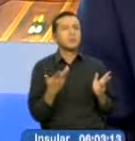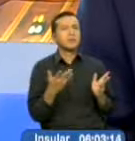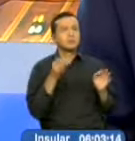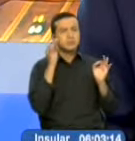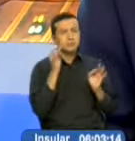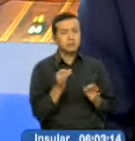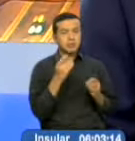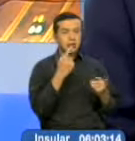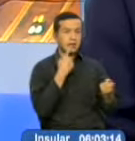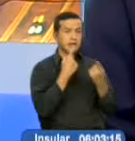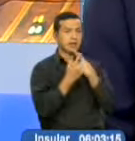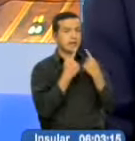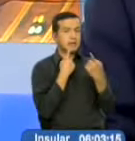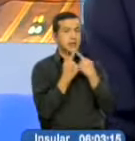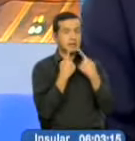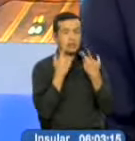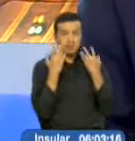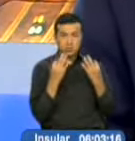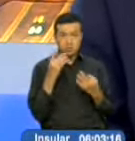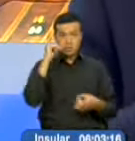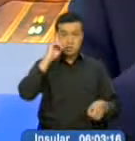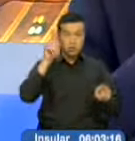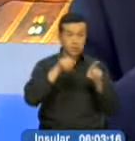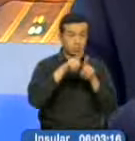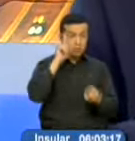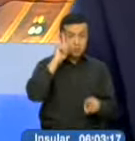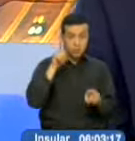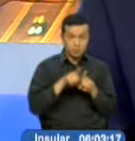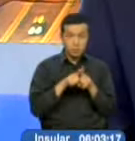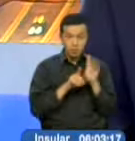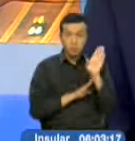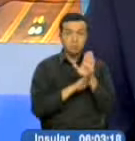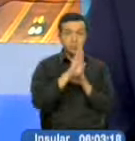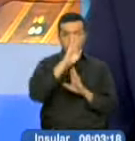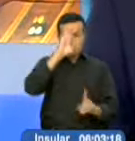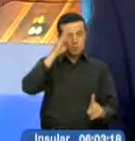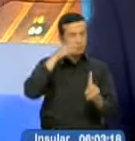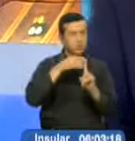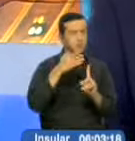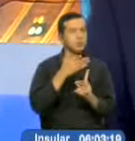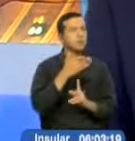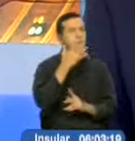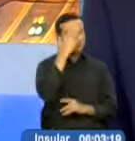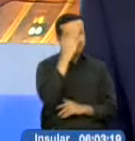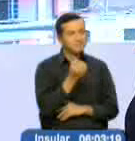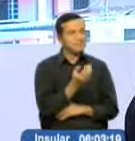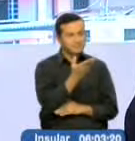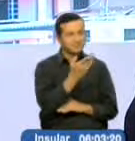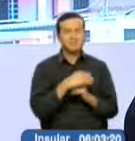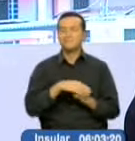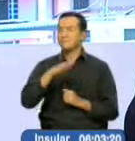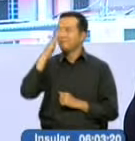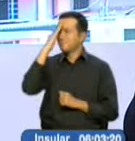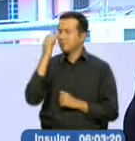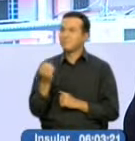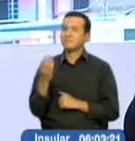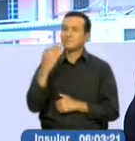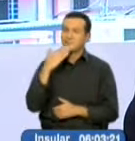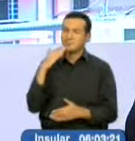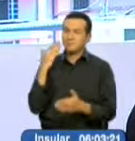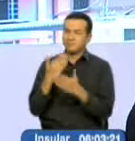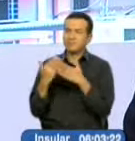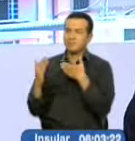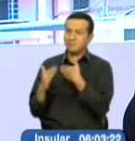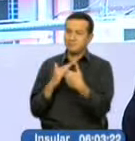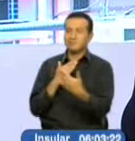permita ese diálogo y que permita un consenso para apuntalar a esa meta? Santiago León, buenos días. Muy buenos días, Carlos. Muchísimas gracias por la